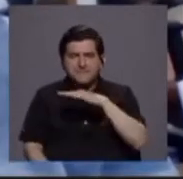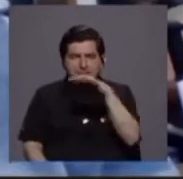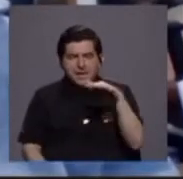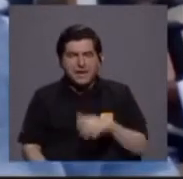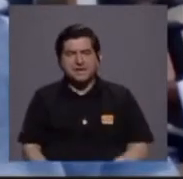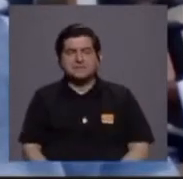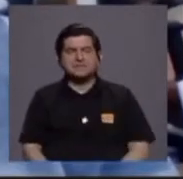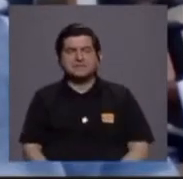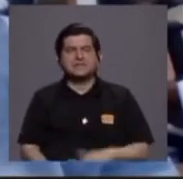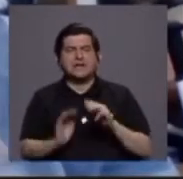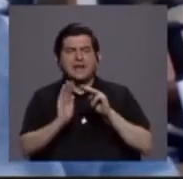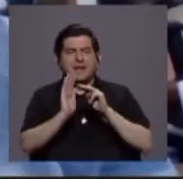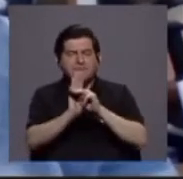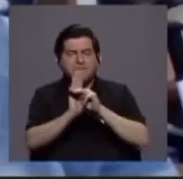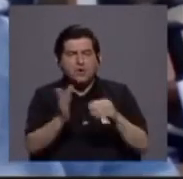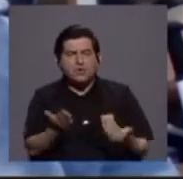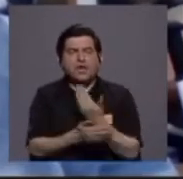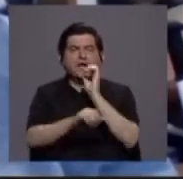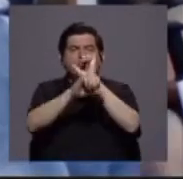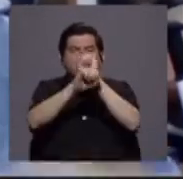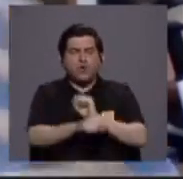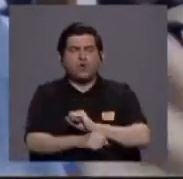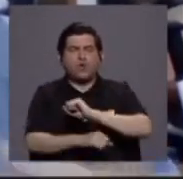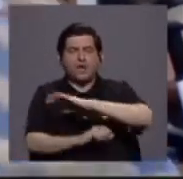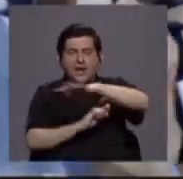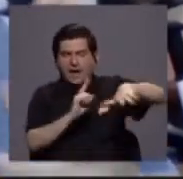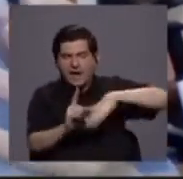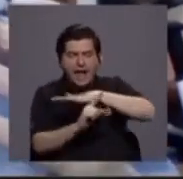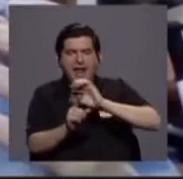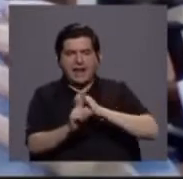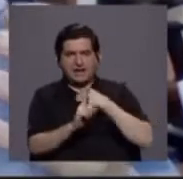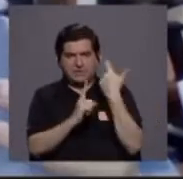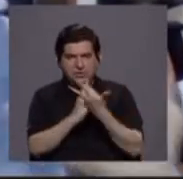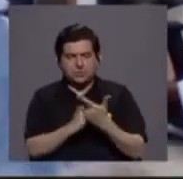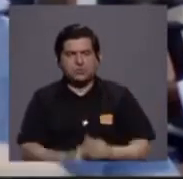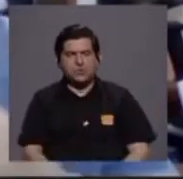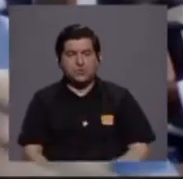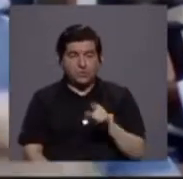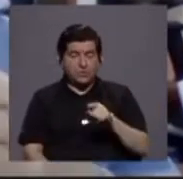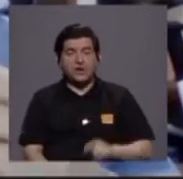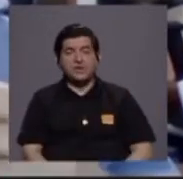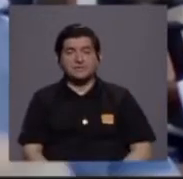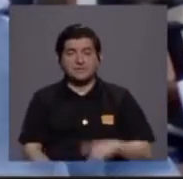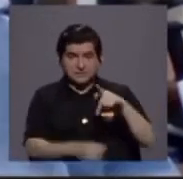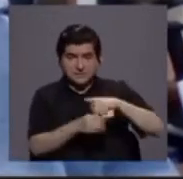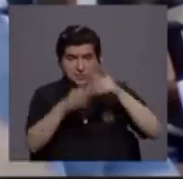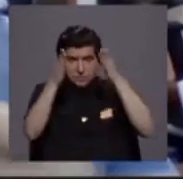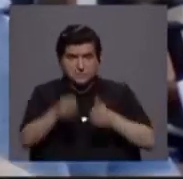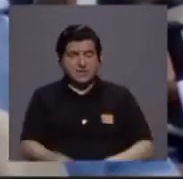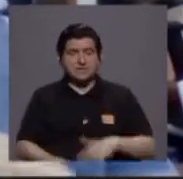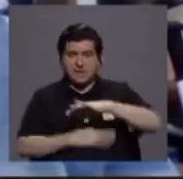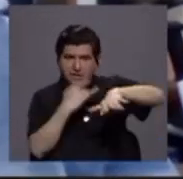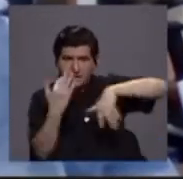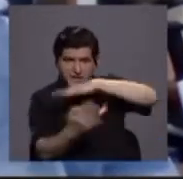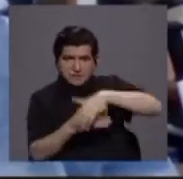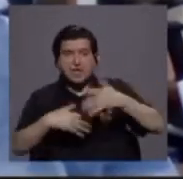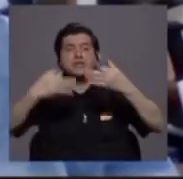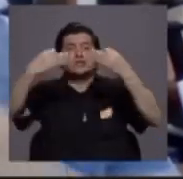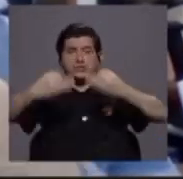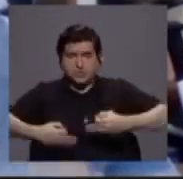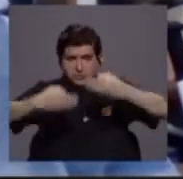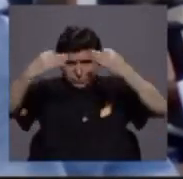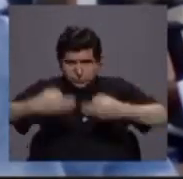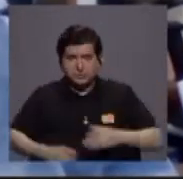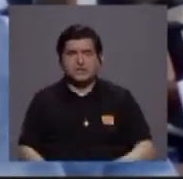modelos neoclásicos al entorno social. Es decir, están los agentes en un entorno, interactúan, toman